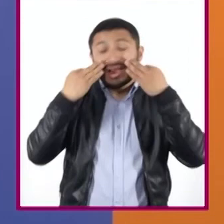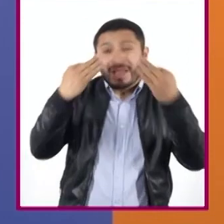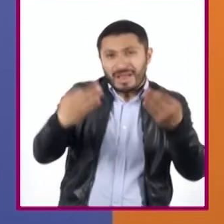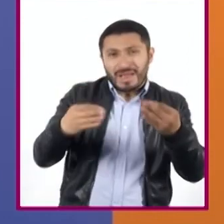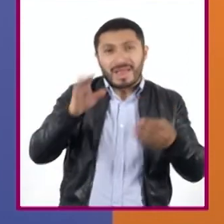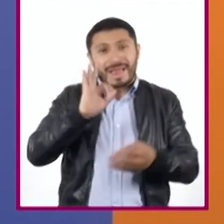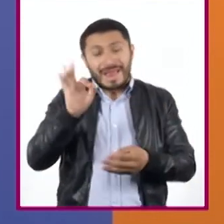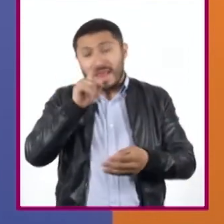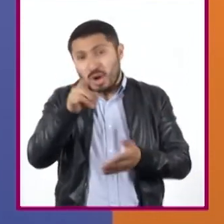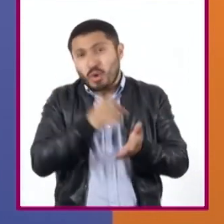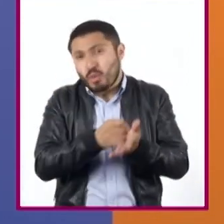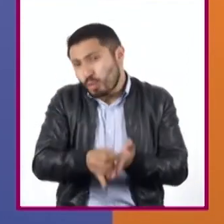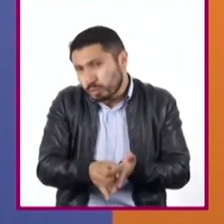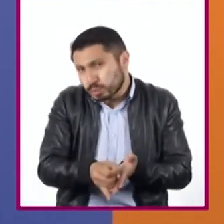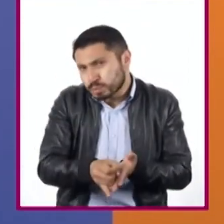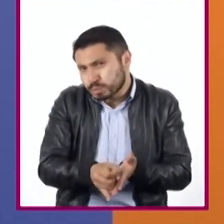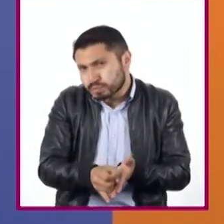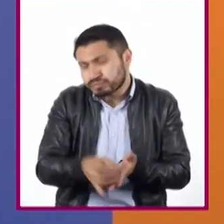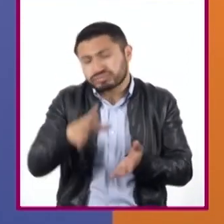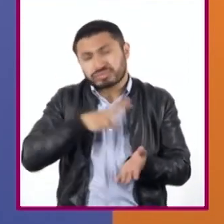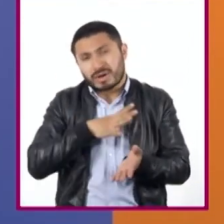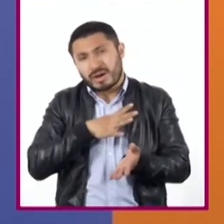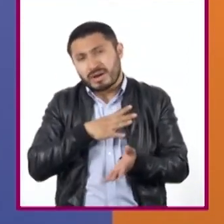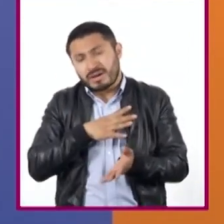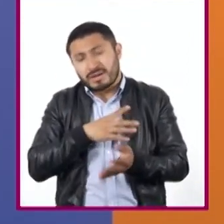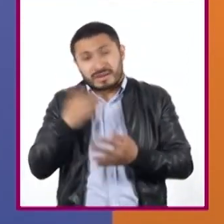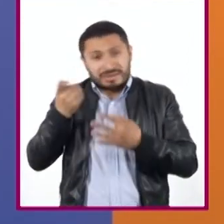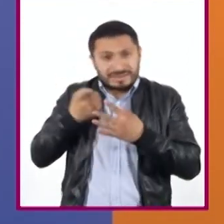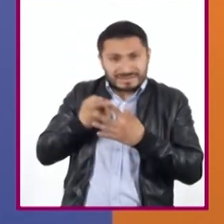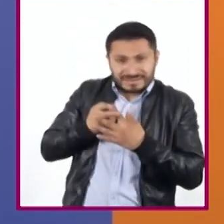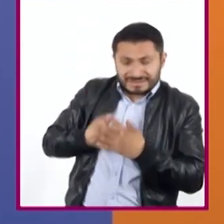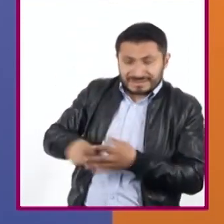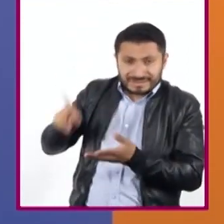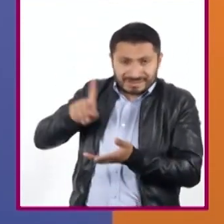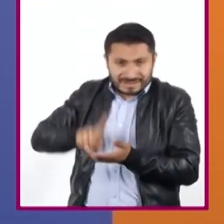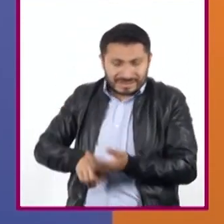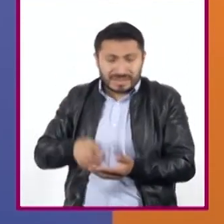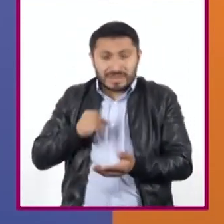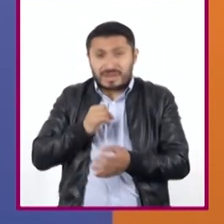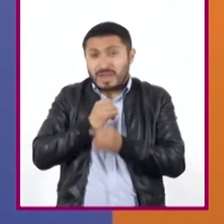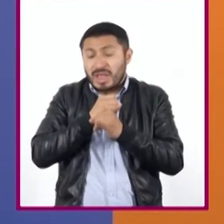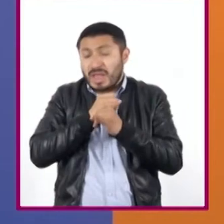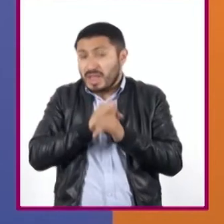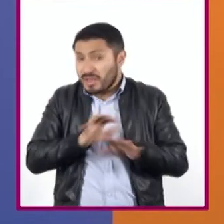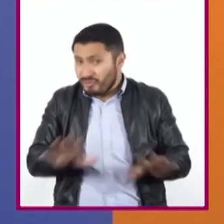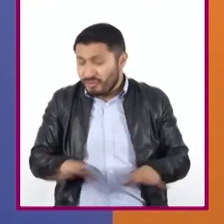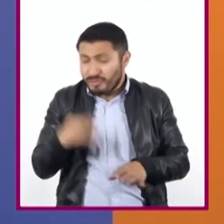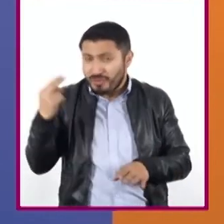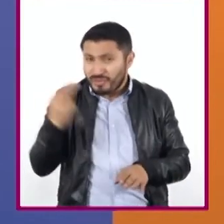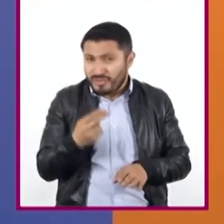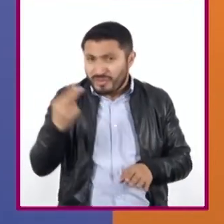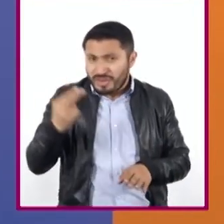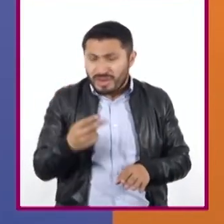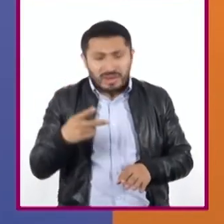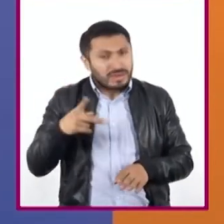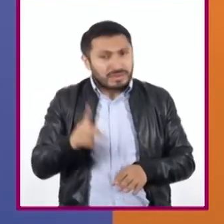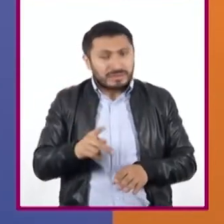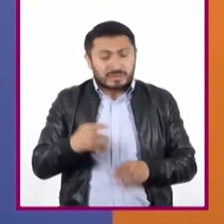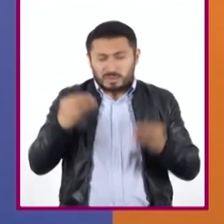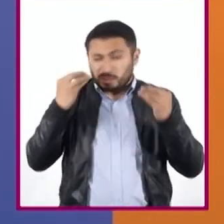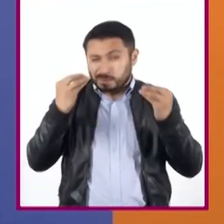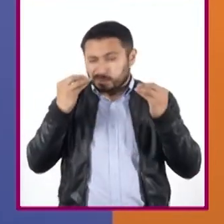toma de decisiones tiene como punto de partida el disponer de información, aunque tampoco hay que